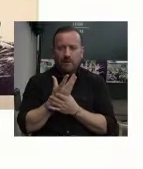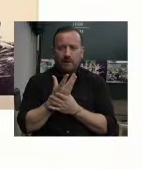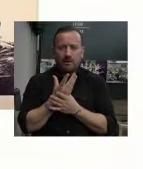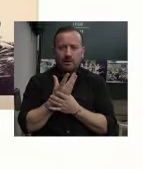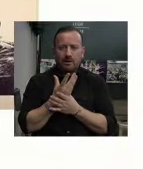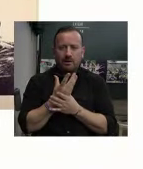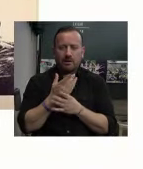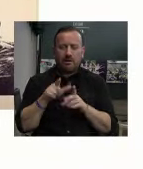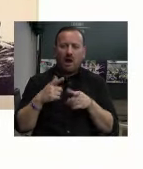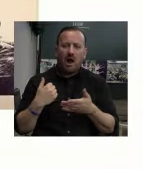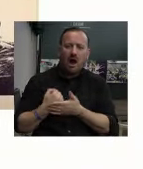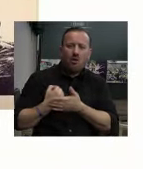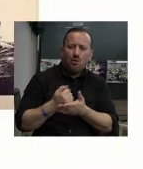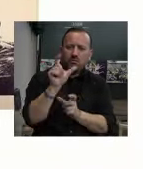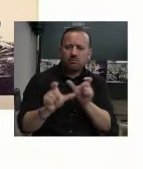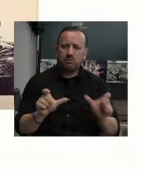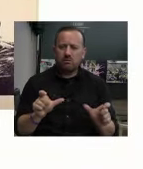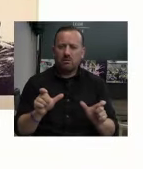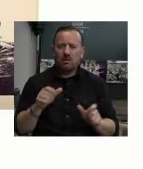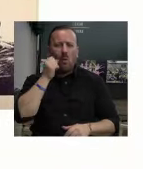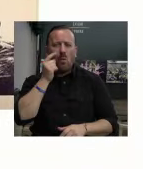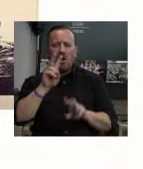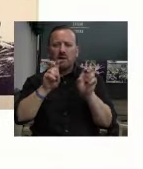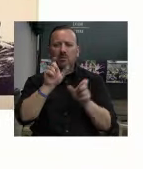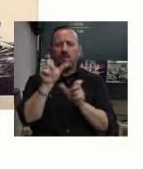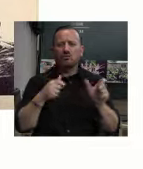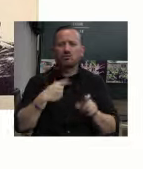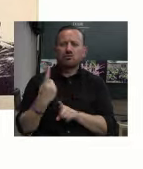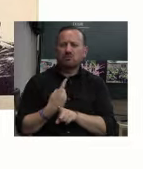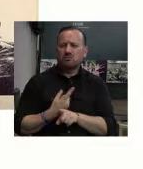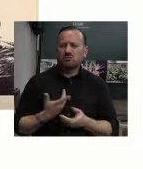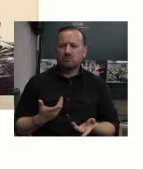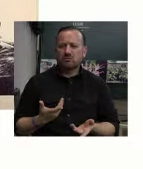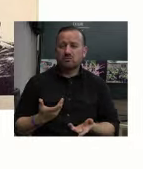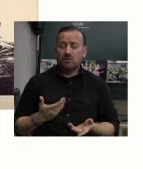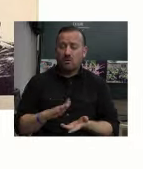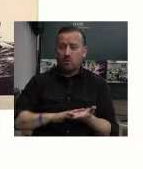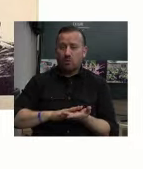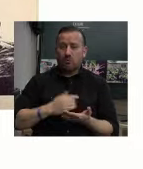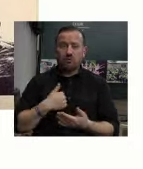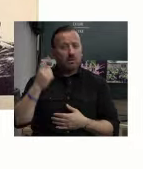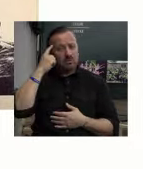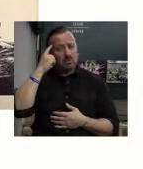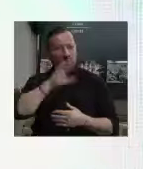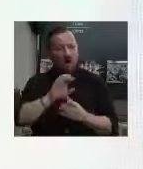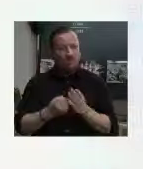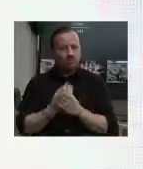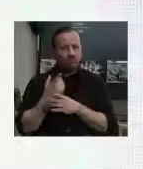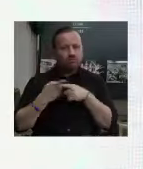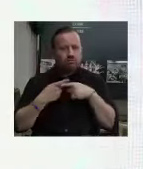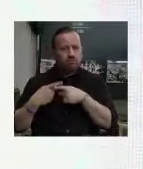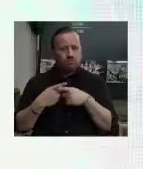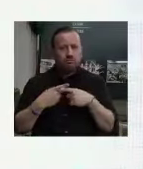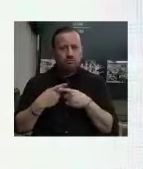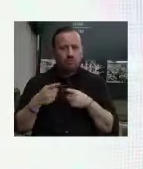gente de qué tipo de persona estoy hablando porque si yo creo que la innovación Social es para